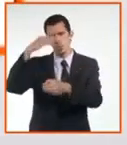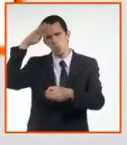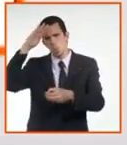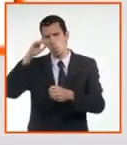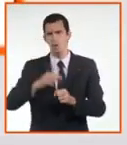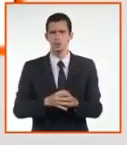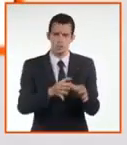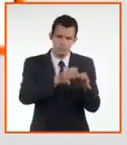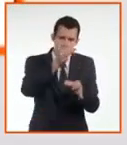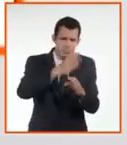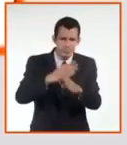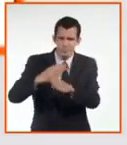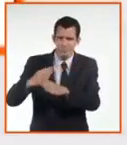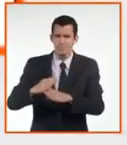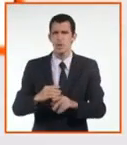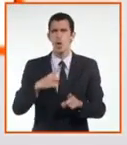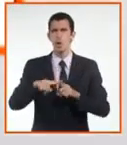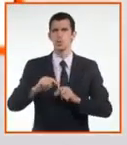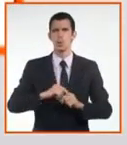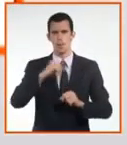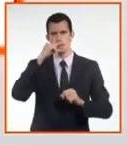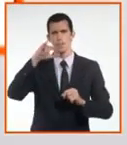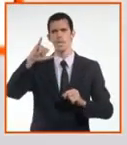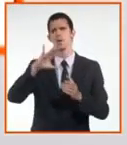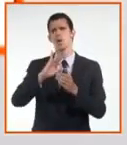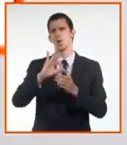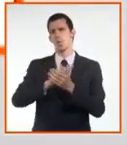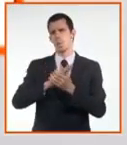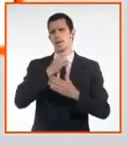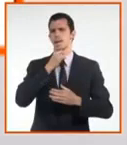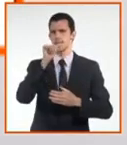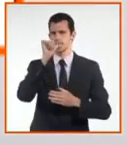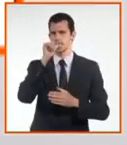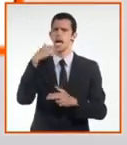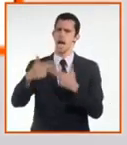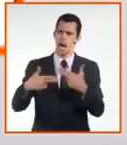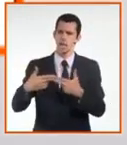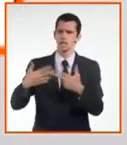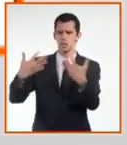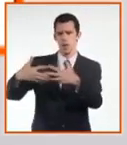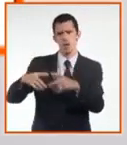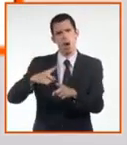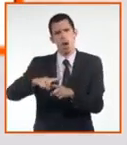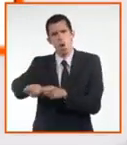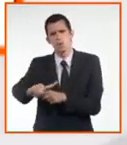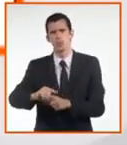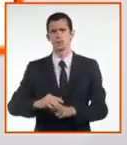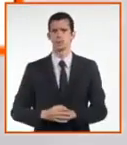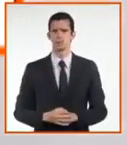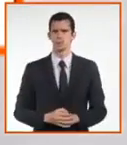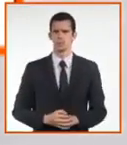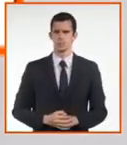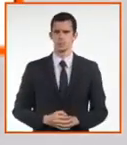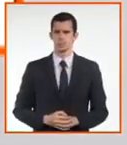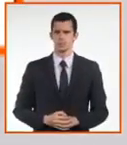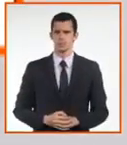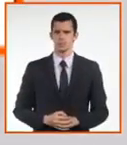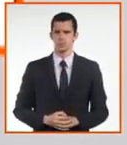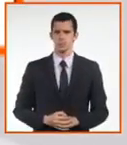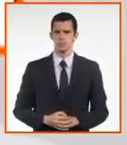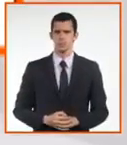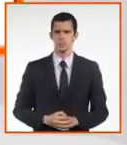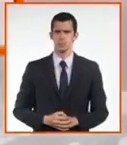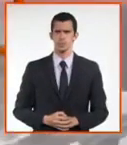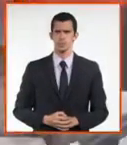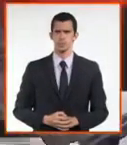estado vinculado con nosotros un grupo de equipo en el centro de inmunoensayo la propia empresa es cine